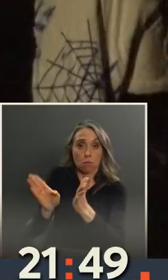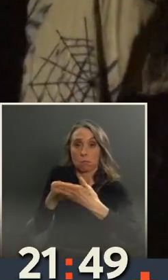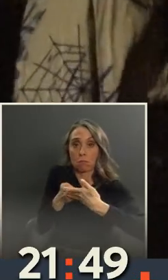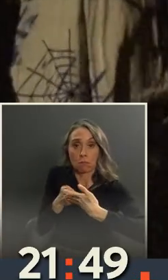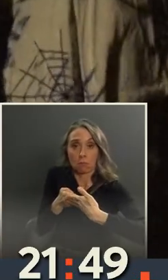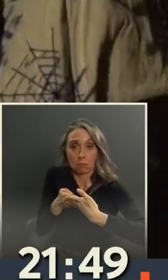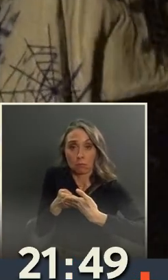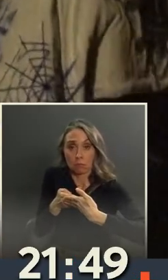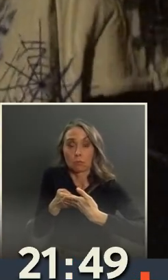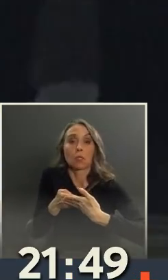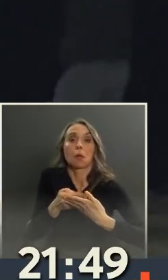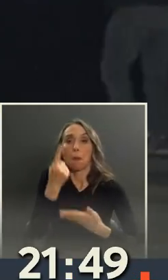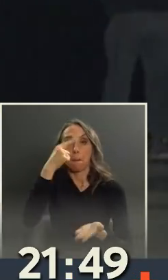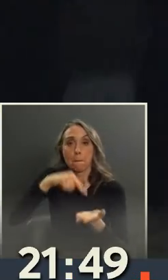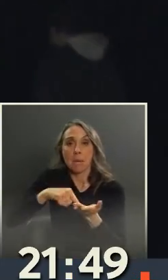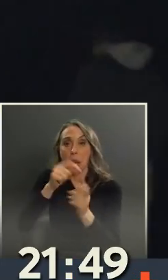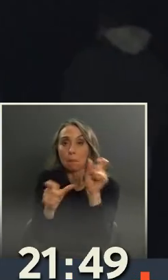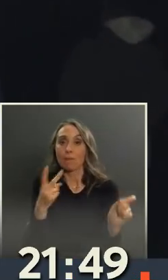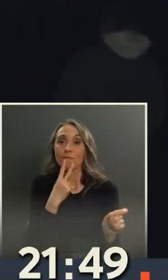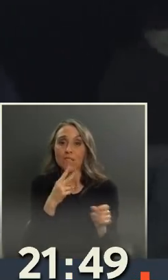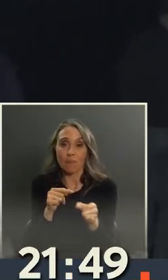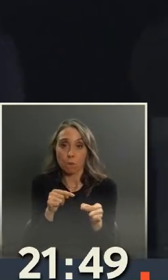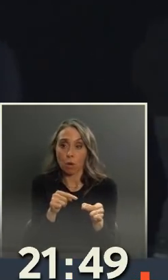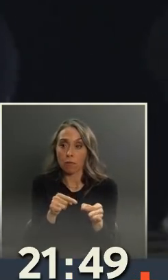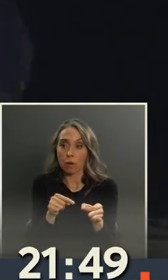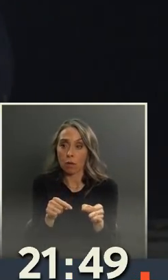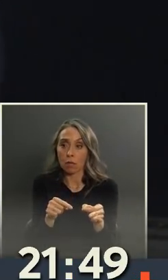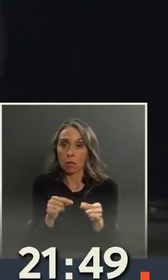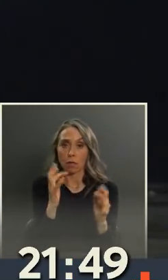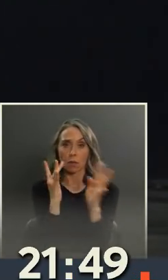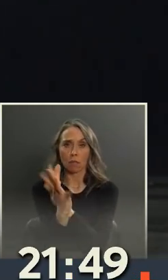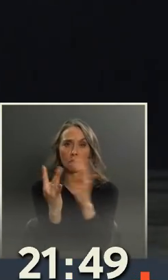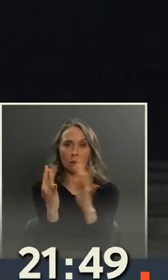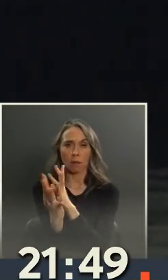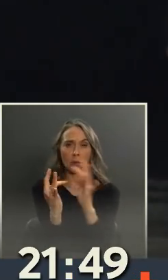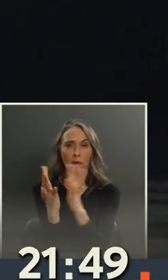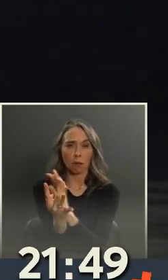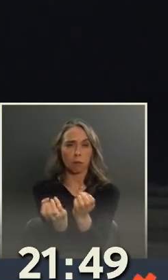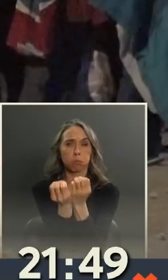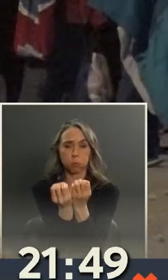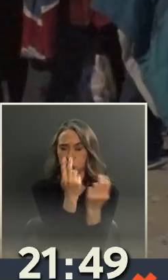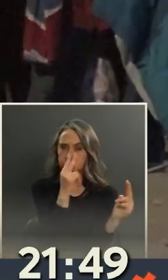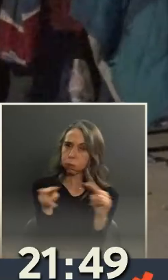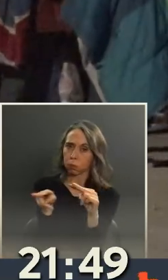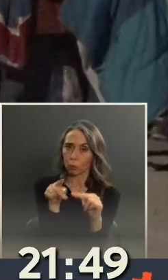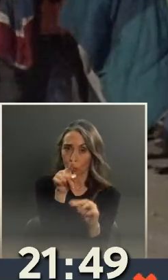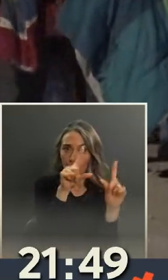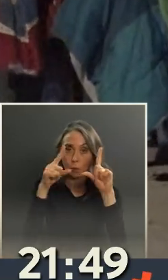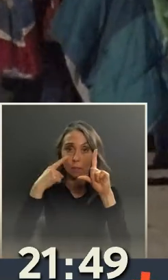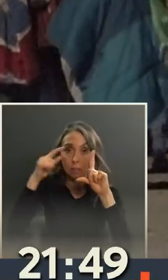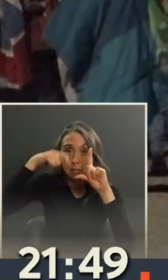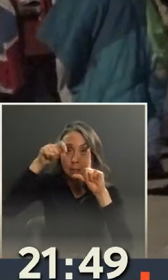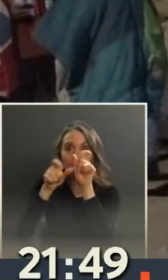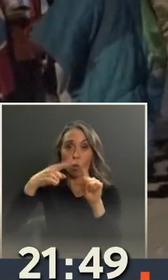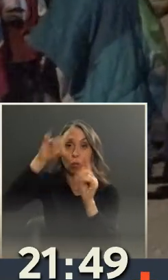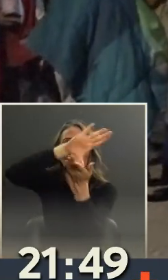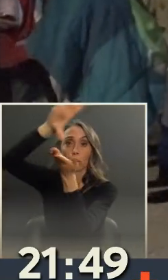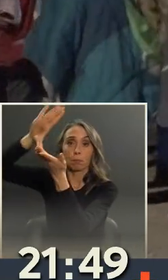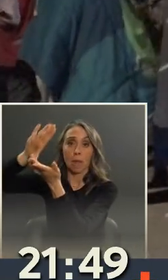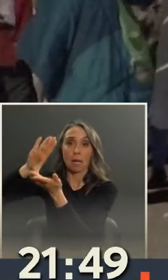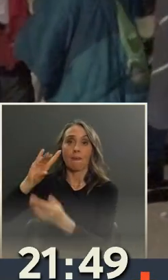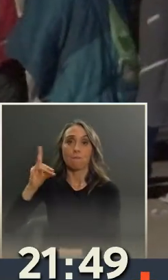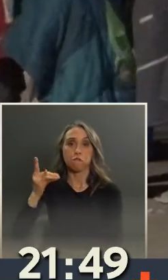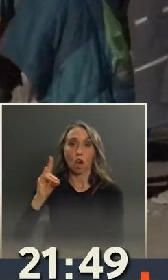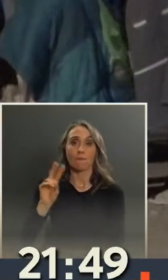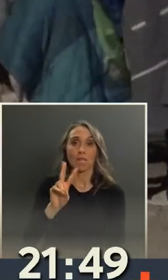más de 1000 habitantes, vaya que presenta movimiento. Lo que ve son extranjeros de Bolivia,